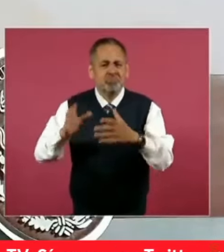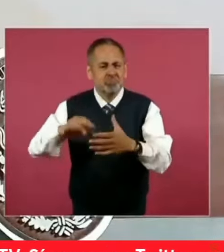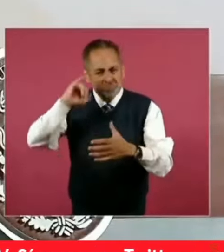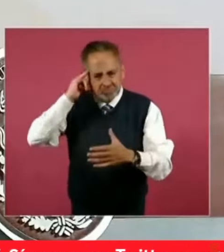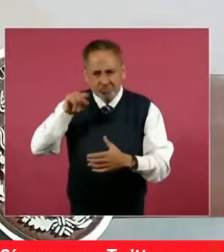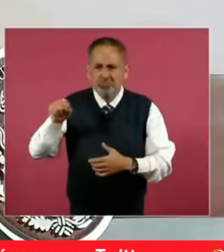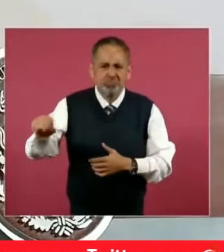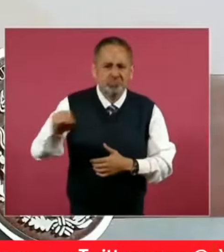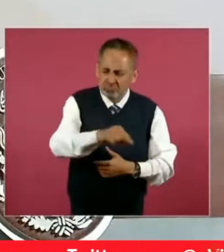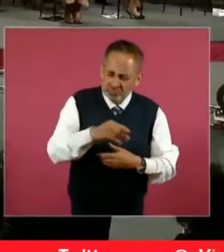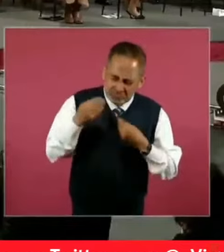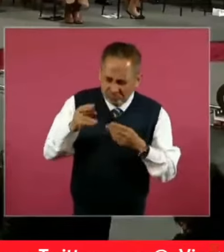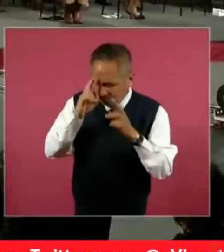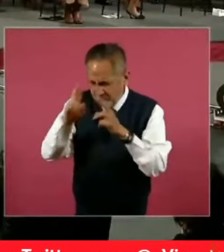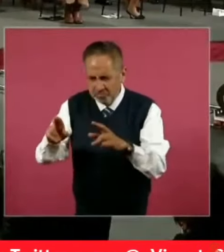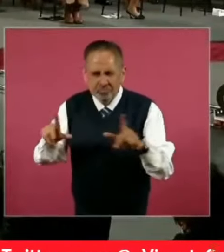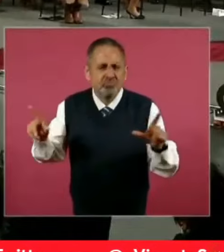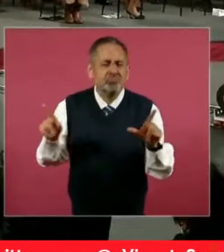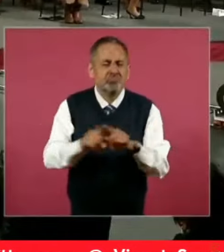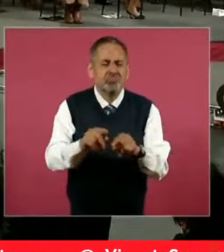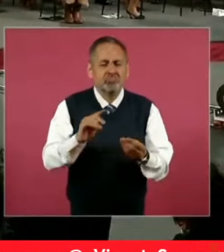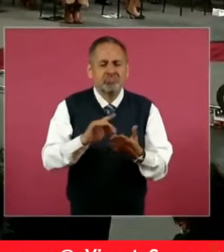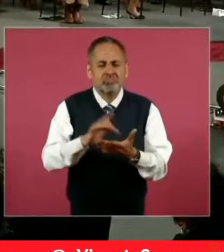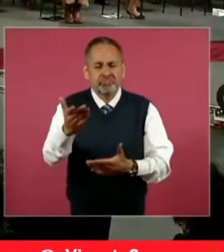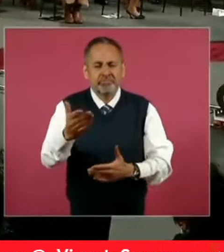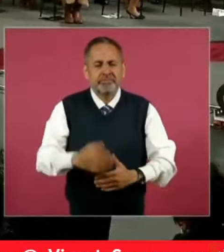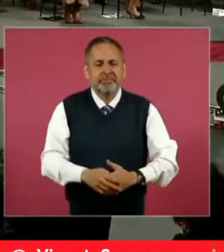resguardan. Muchas gracias.